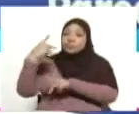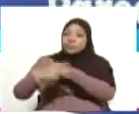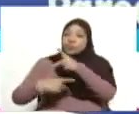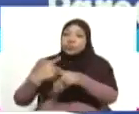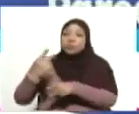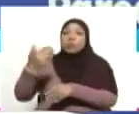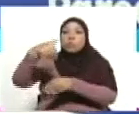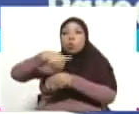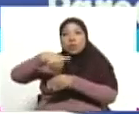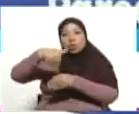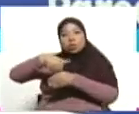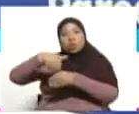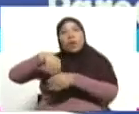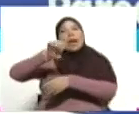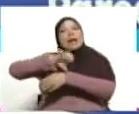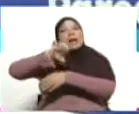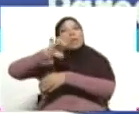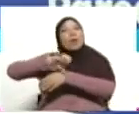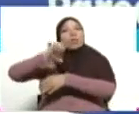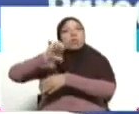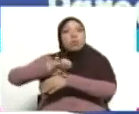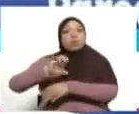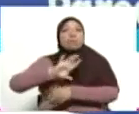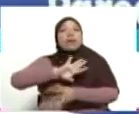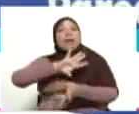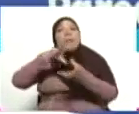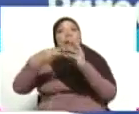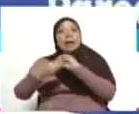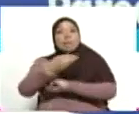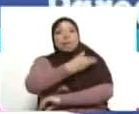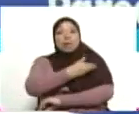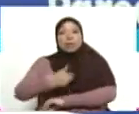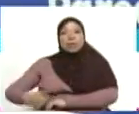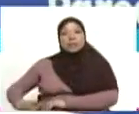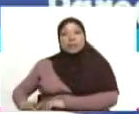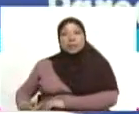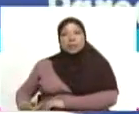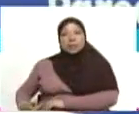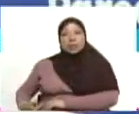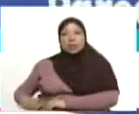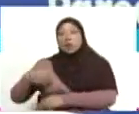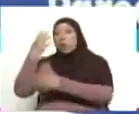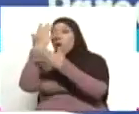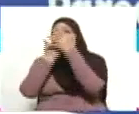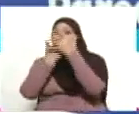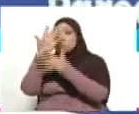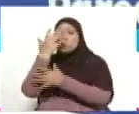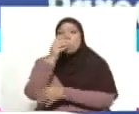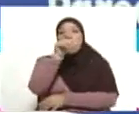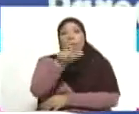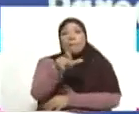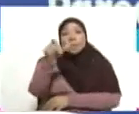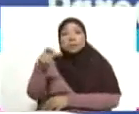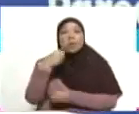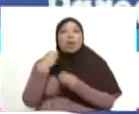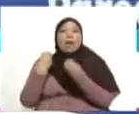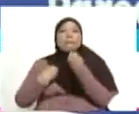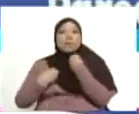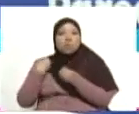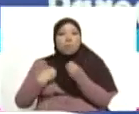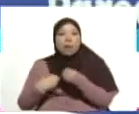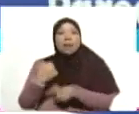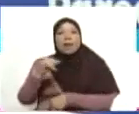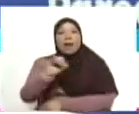electoral, para tratar de manipular el proceso, a costa de una